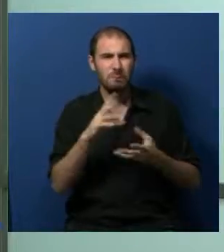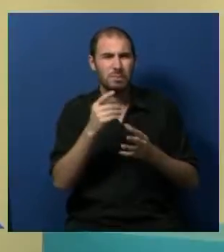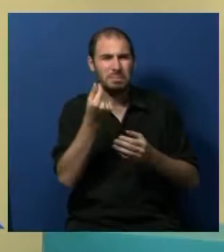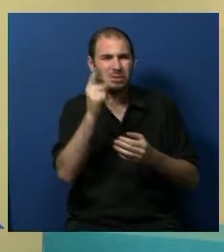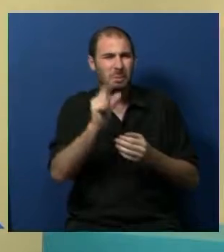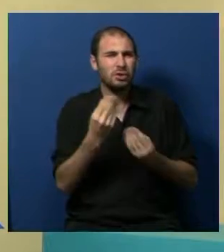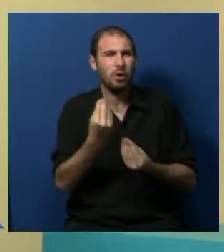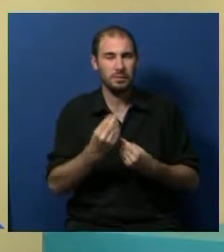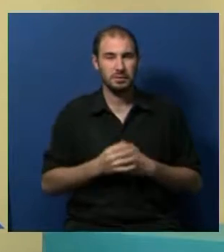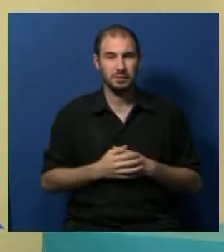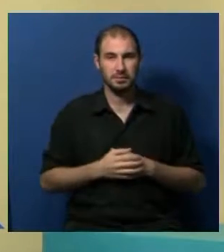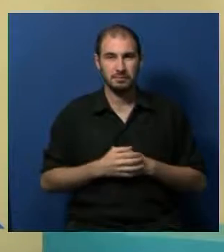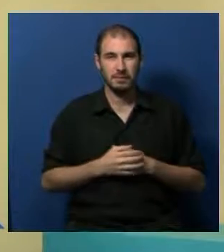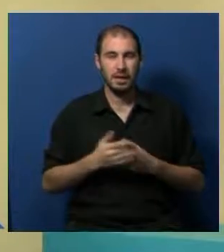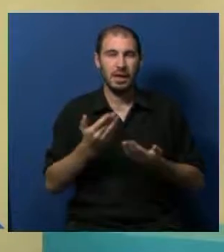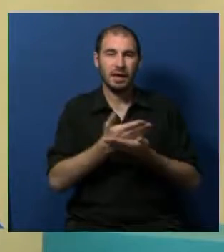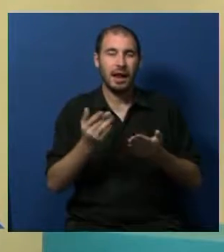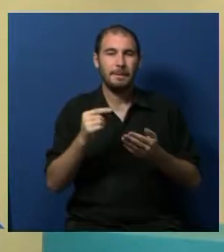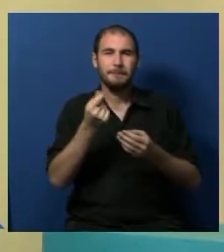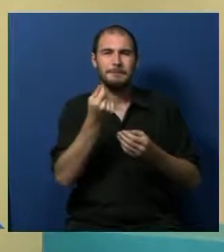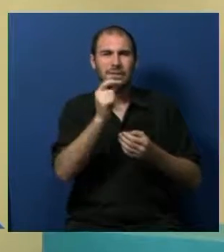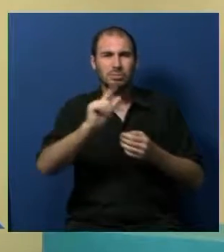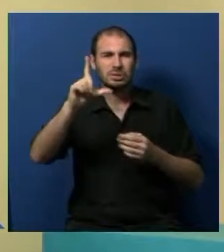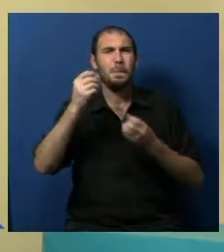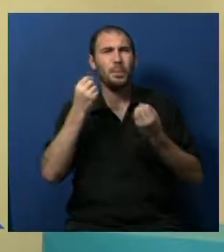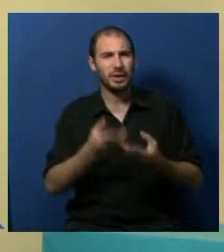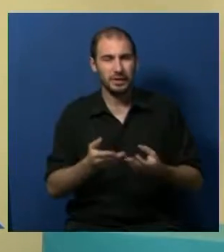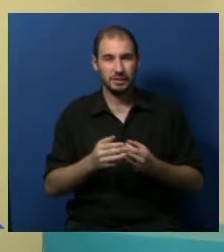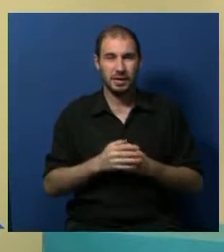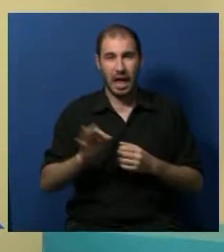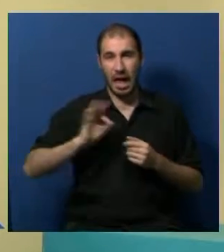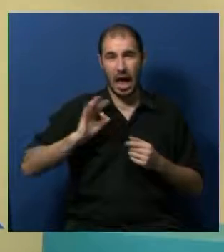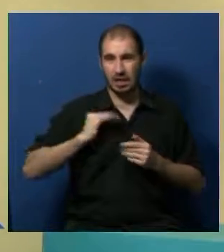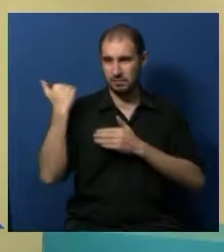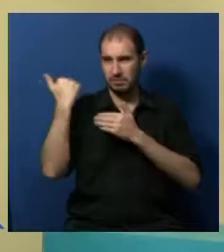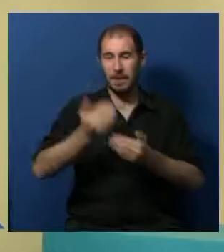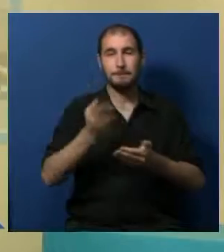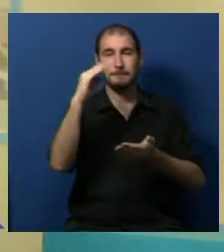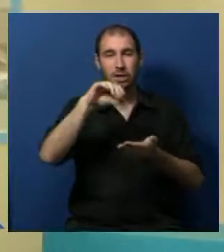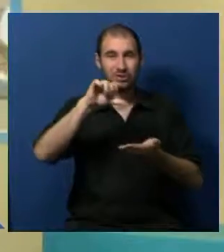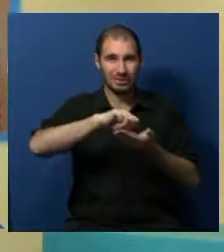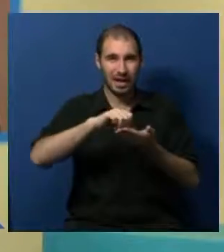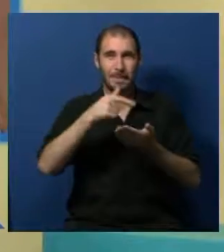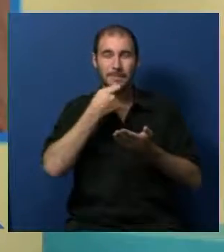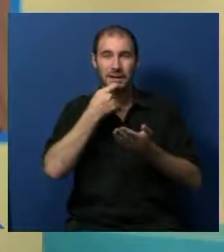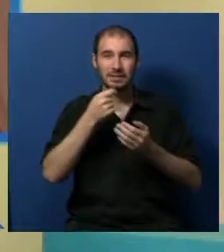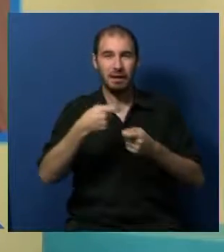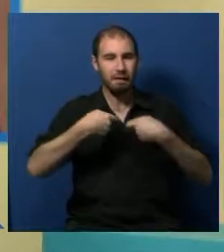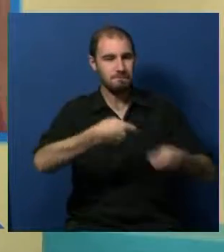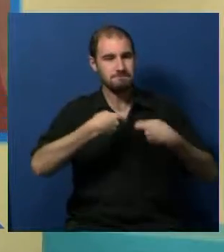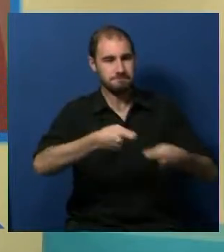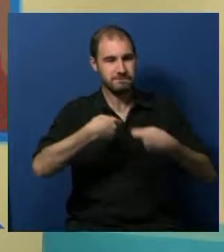inflación? Básicamente, ¿cuál es el origen de la inflación? En este caso, los últimos años, el Banco Central sirvió como para